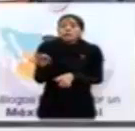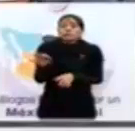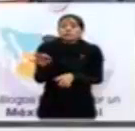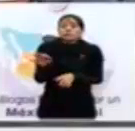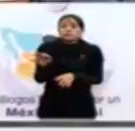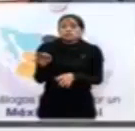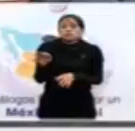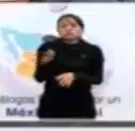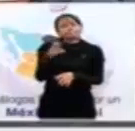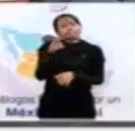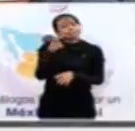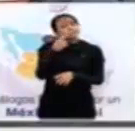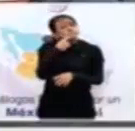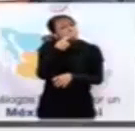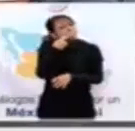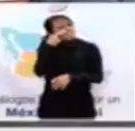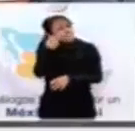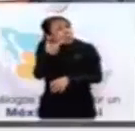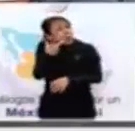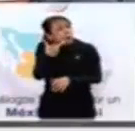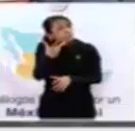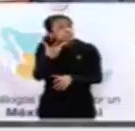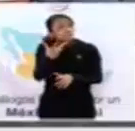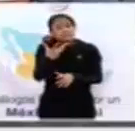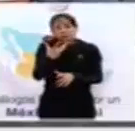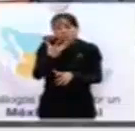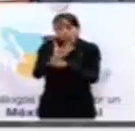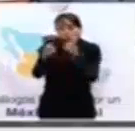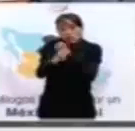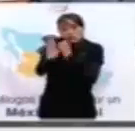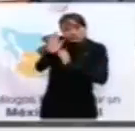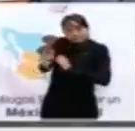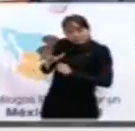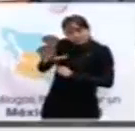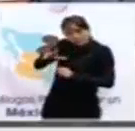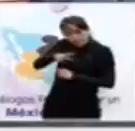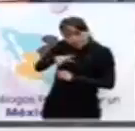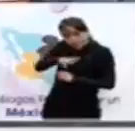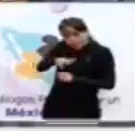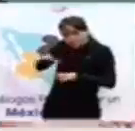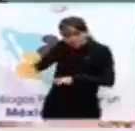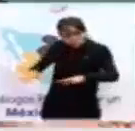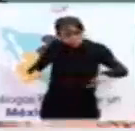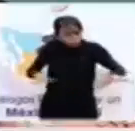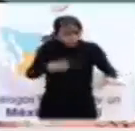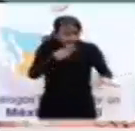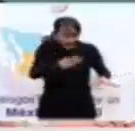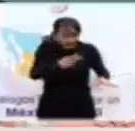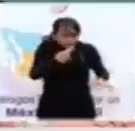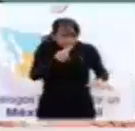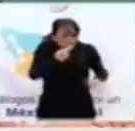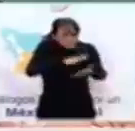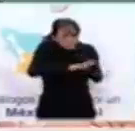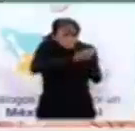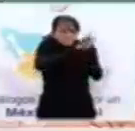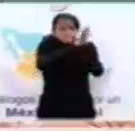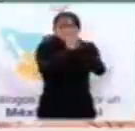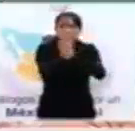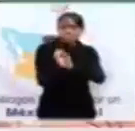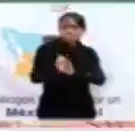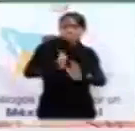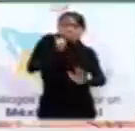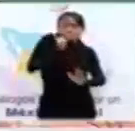para aplicar lo que tenemos, para desarrollar lo que tenemos. Ahora, ¿qué hay detrás de eso? Hay un